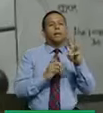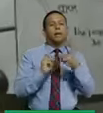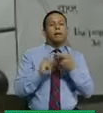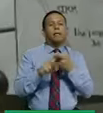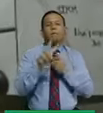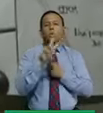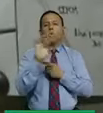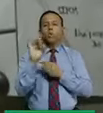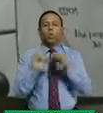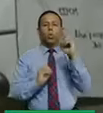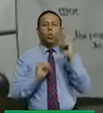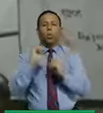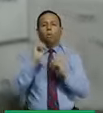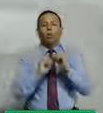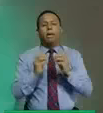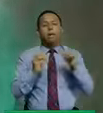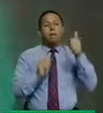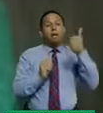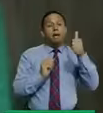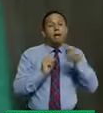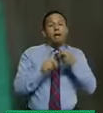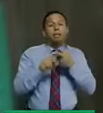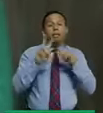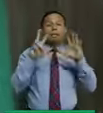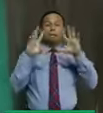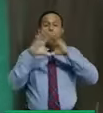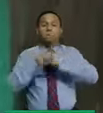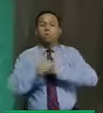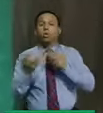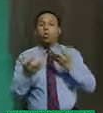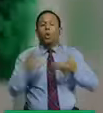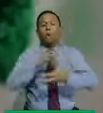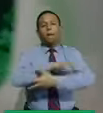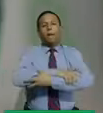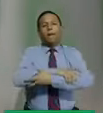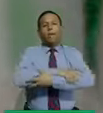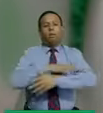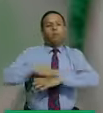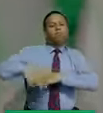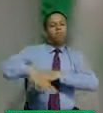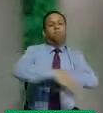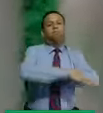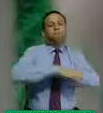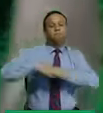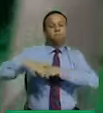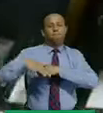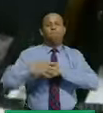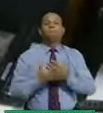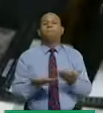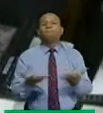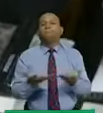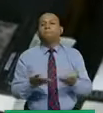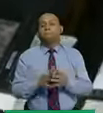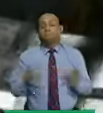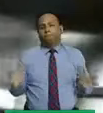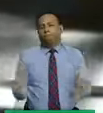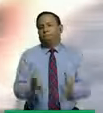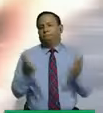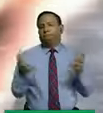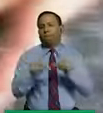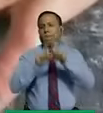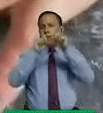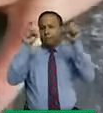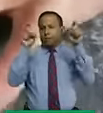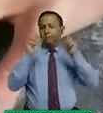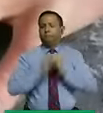octubre, desde las 10 horas hasta las 19 horas, en el Malecón del Salado, una iniciativa promovida por Seginus. La